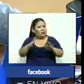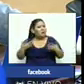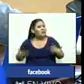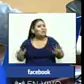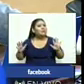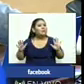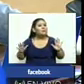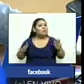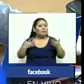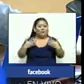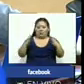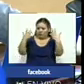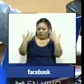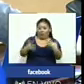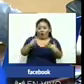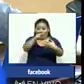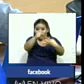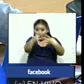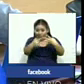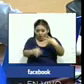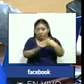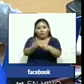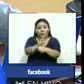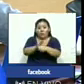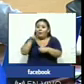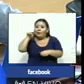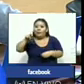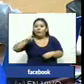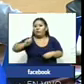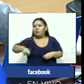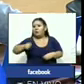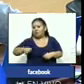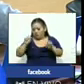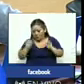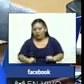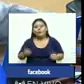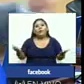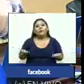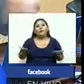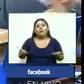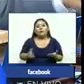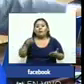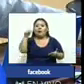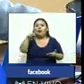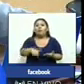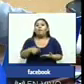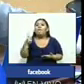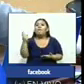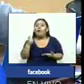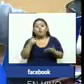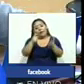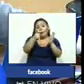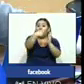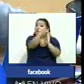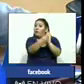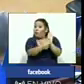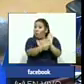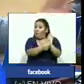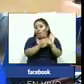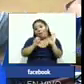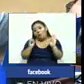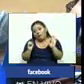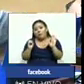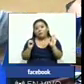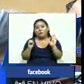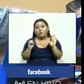era suficiente para que los tribunales pudieran actuar. Aquí solo falta hacer el dibujito o hacer